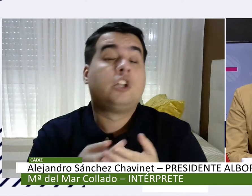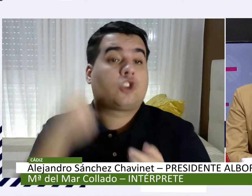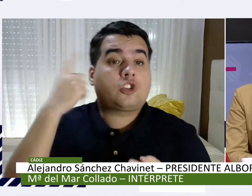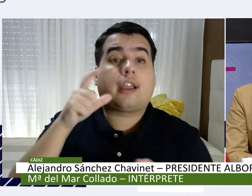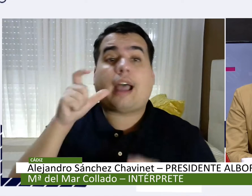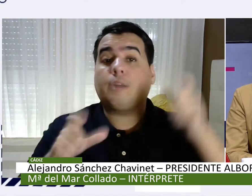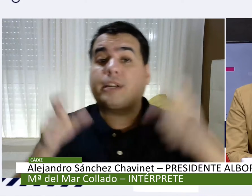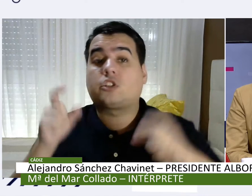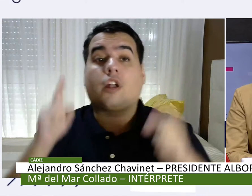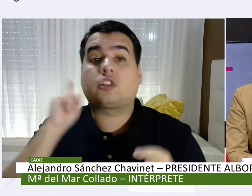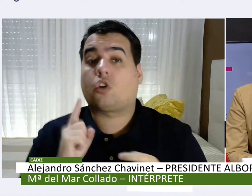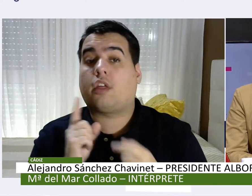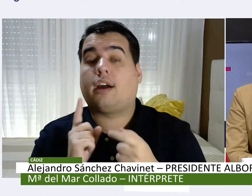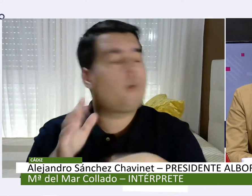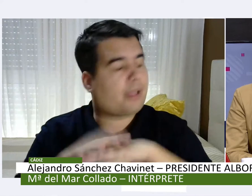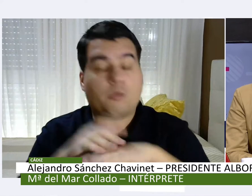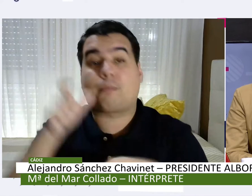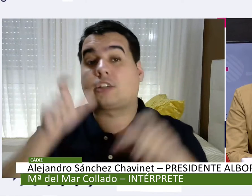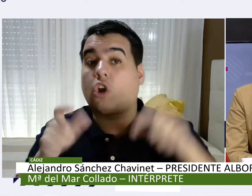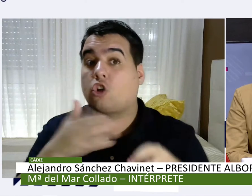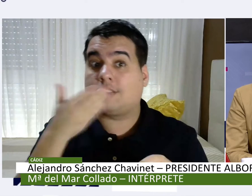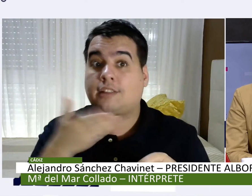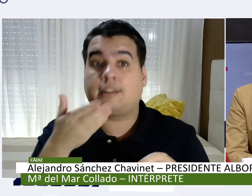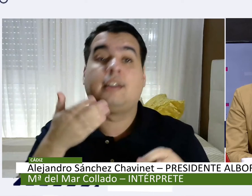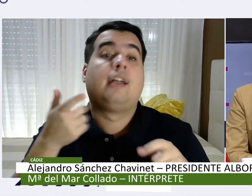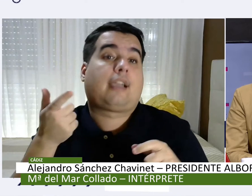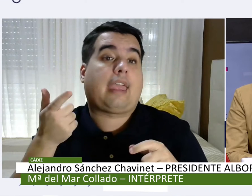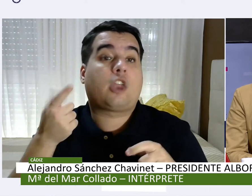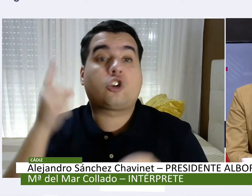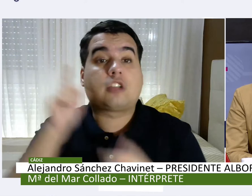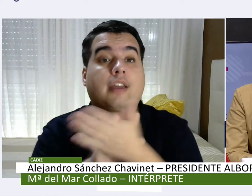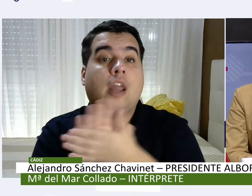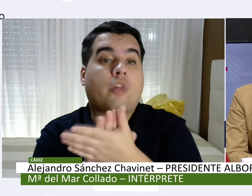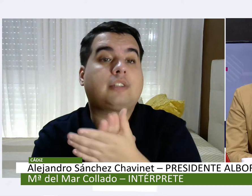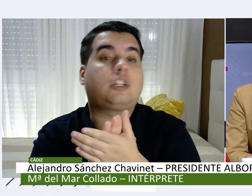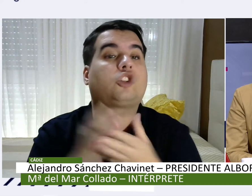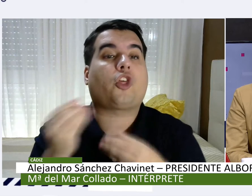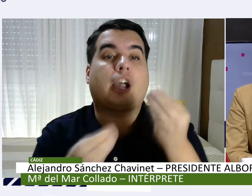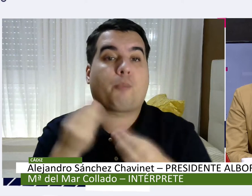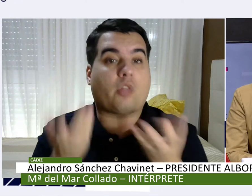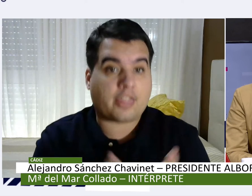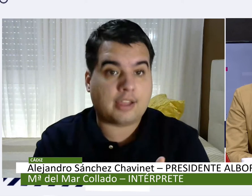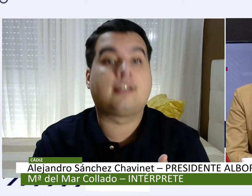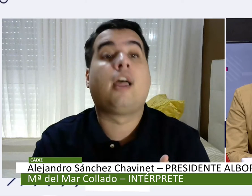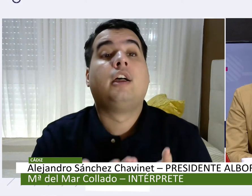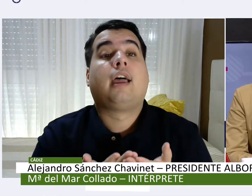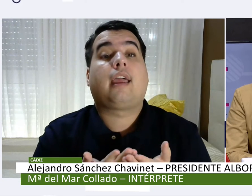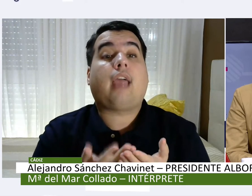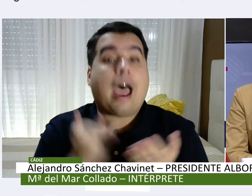manos. Yo sé que hay personas, personas oyentes que no saben el huevecillo, entonces que puedo